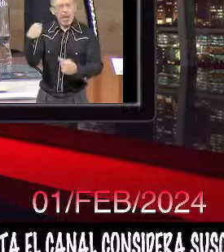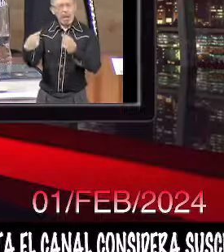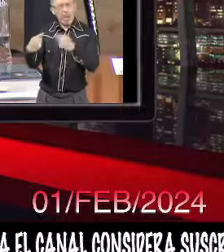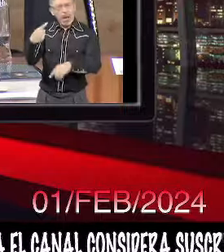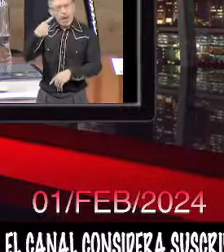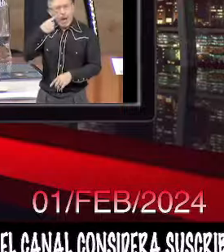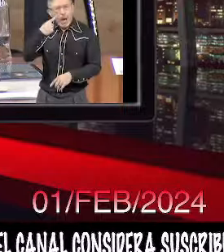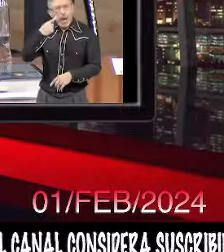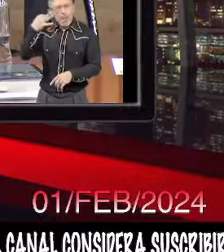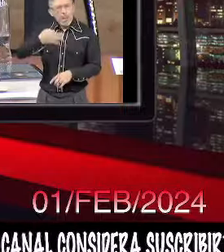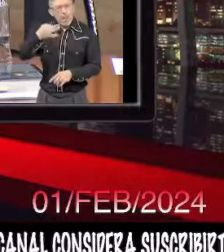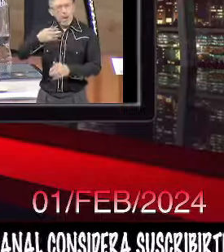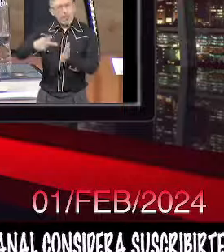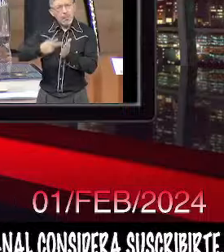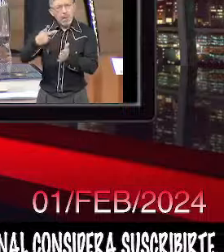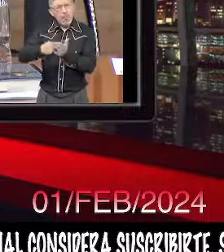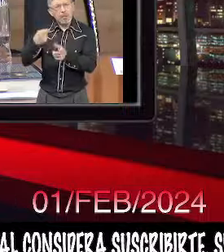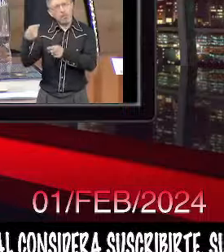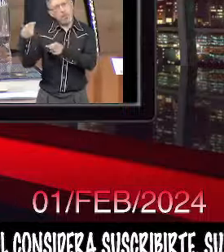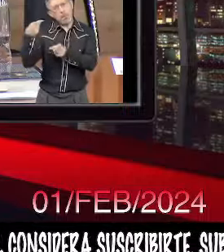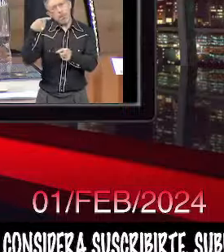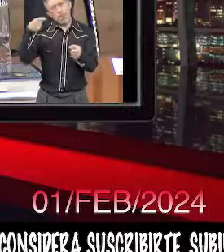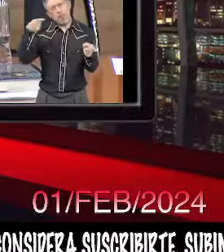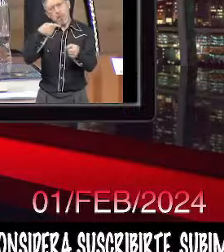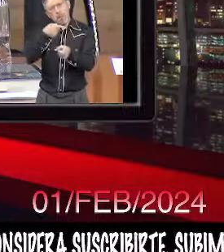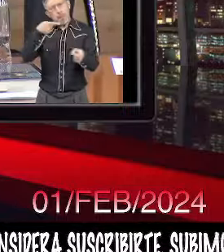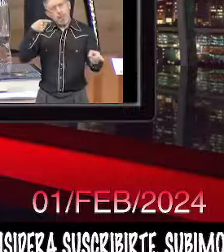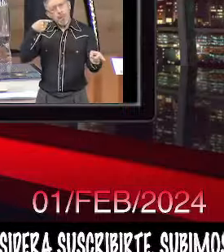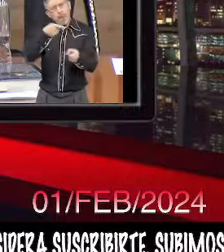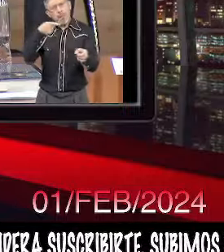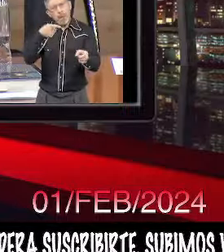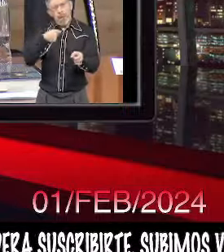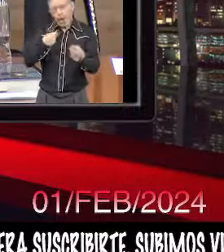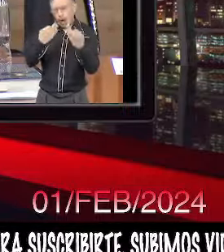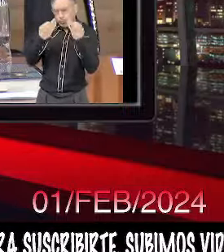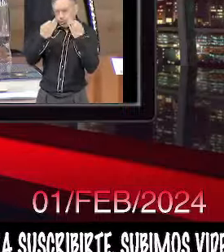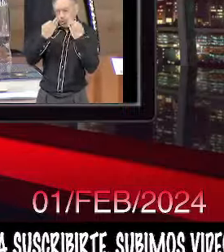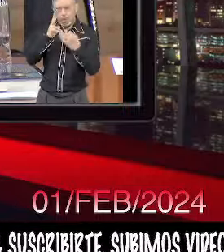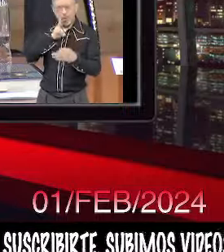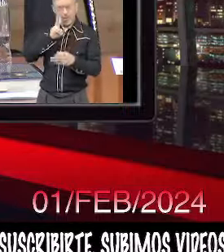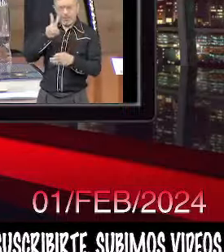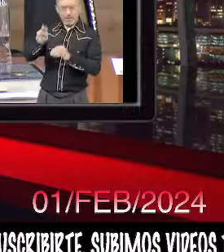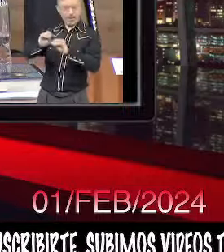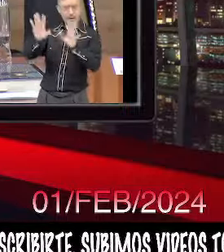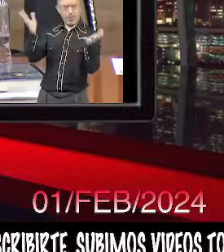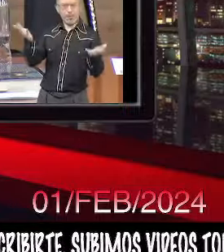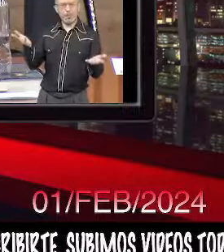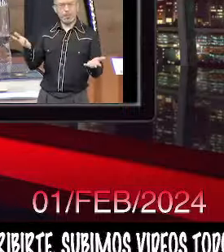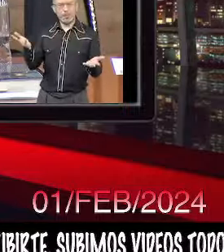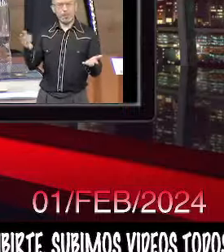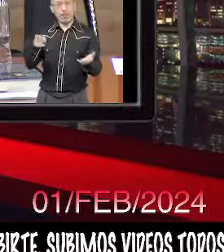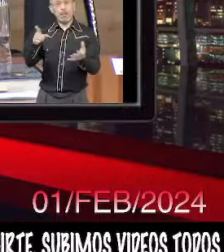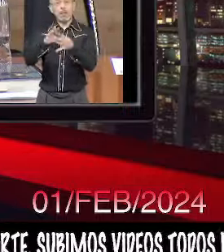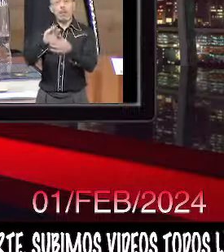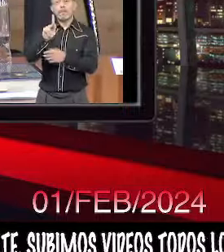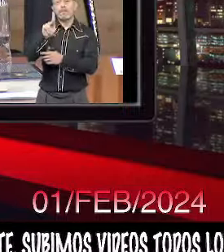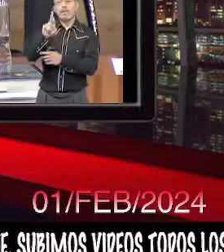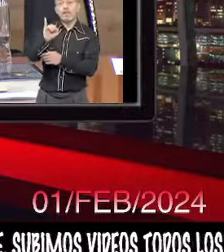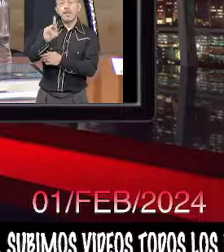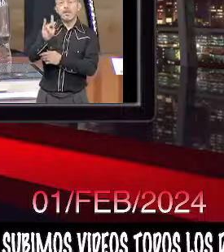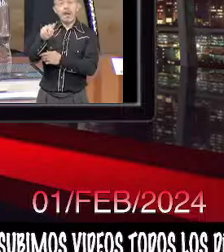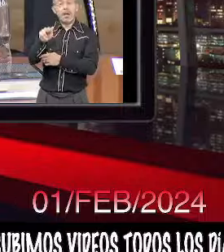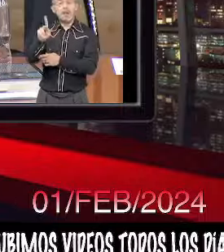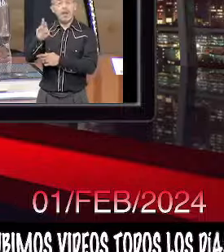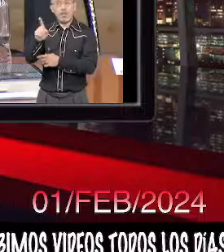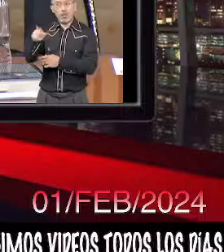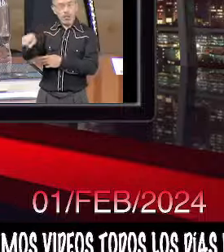son una evidencia. Entonces, es falso que PRD, Movimiento Ciudadano, PRI y PAN sean los únicos que en el papel